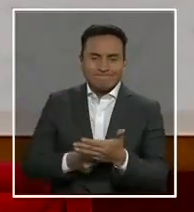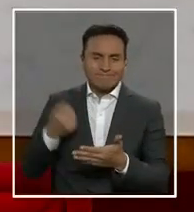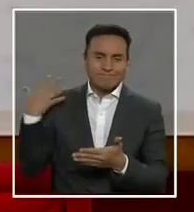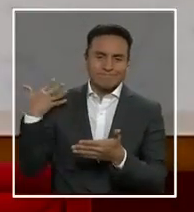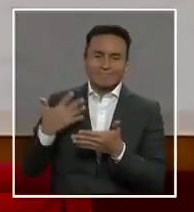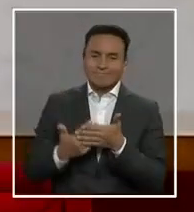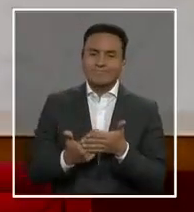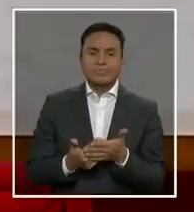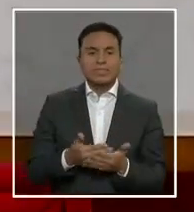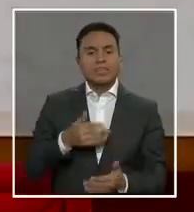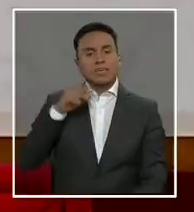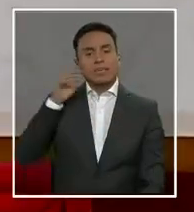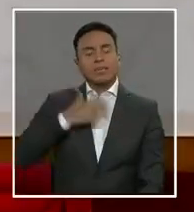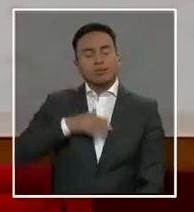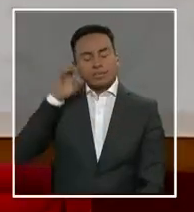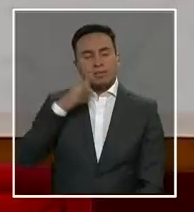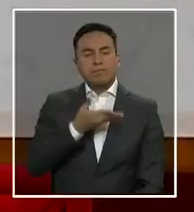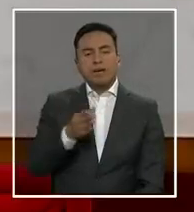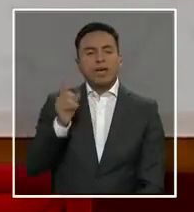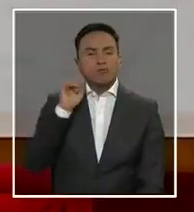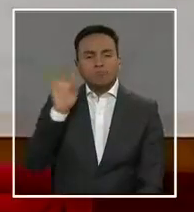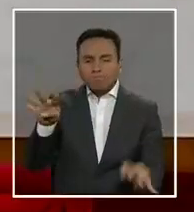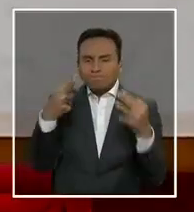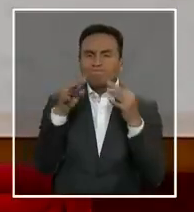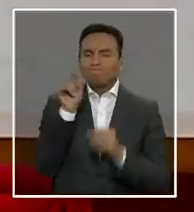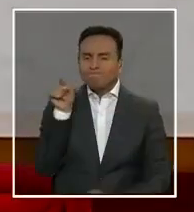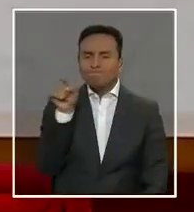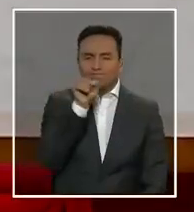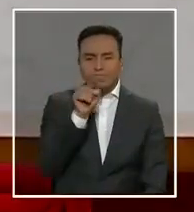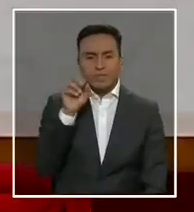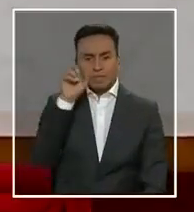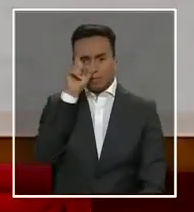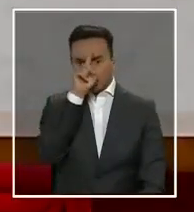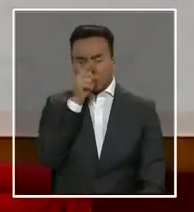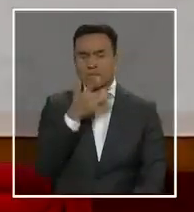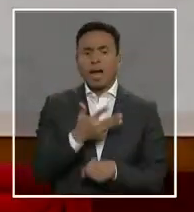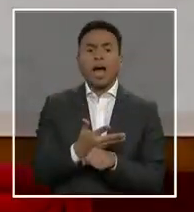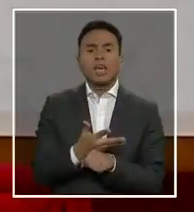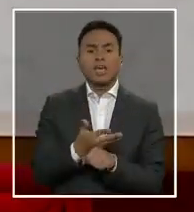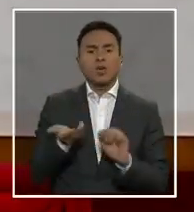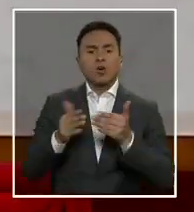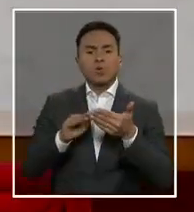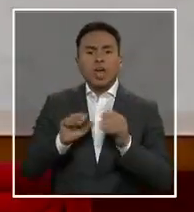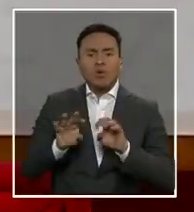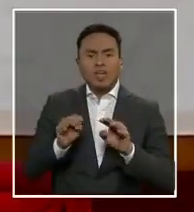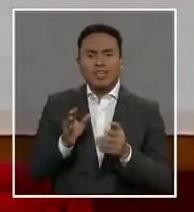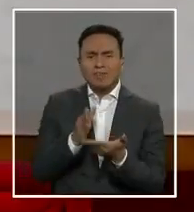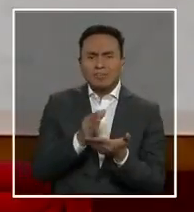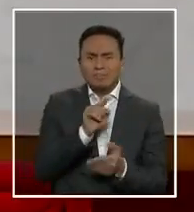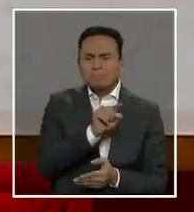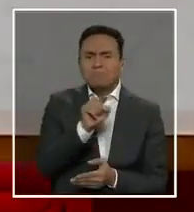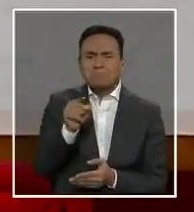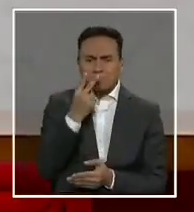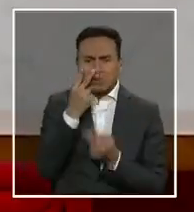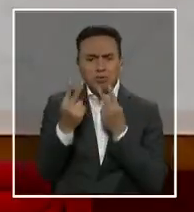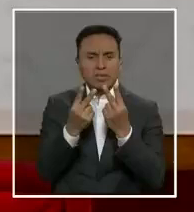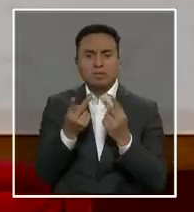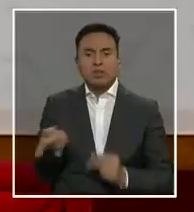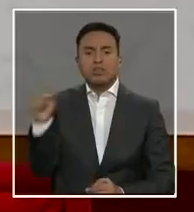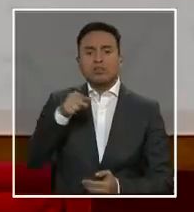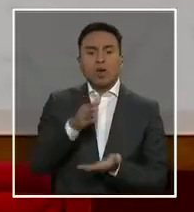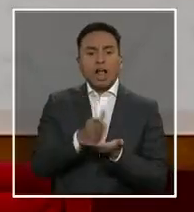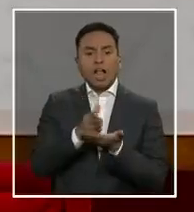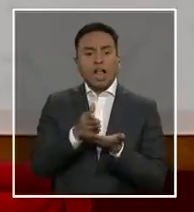quiero que sepan que escuchado con atención las dificultades que están teniendo las comunidades educativas en el retorno a